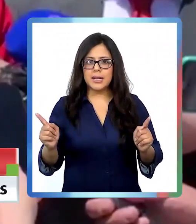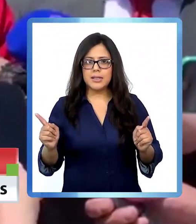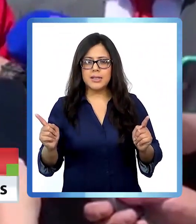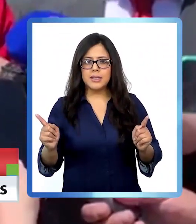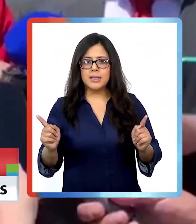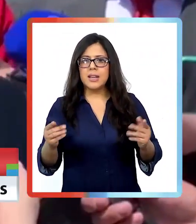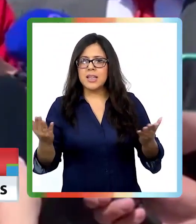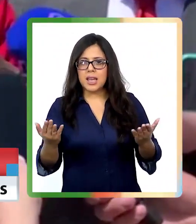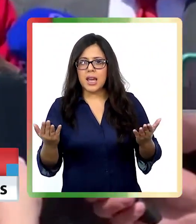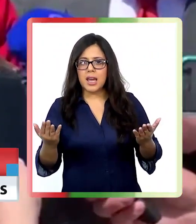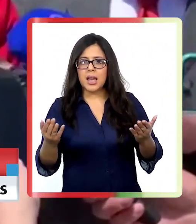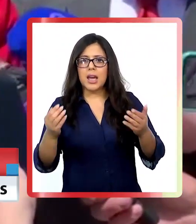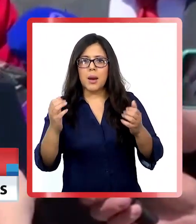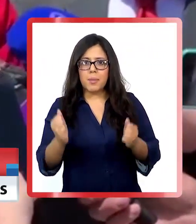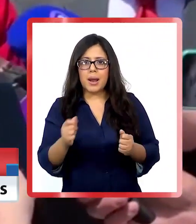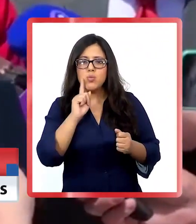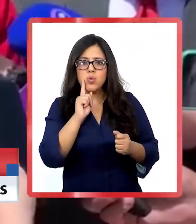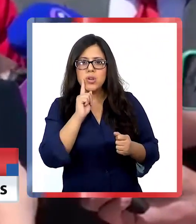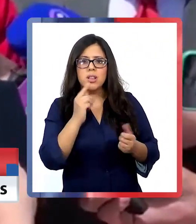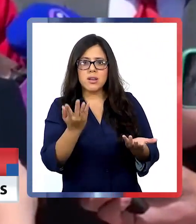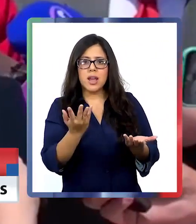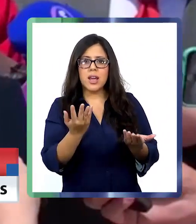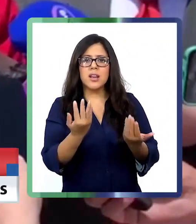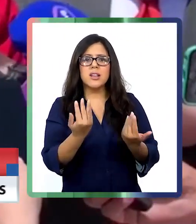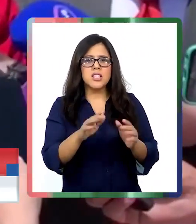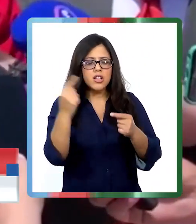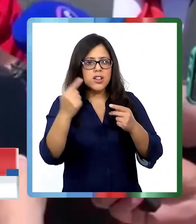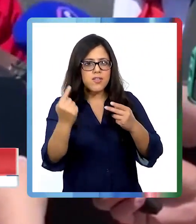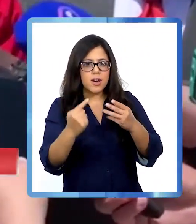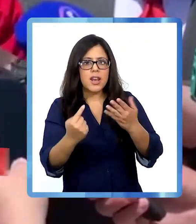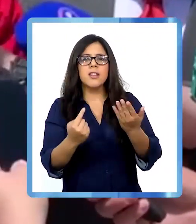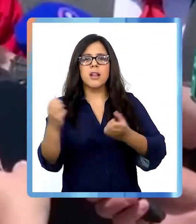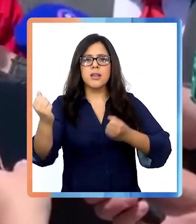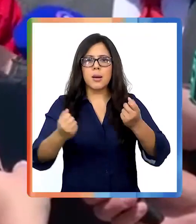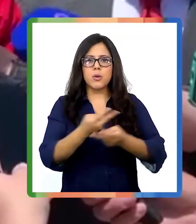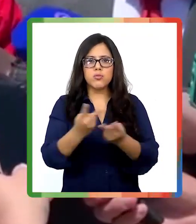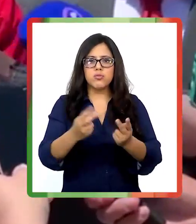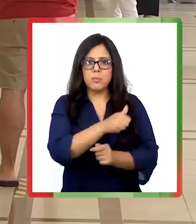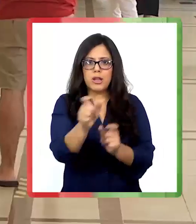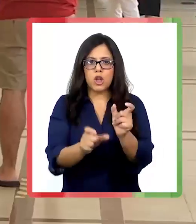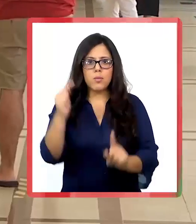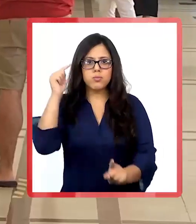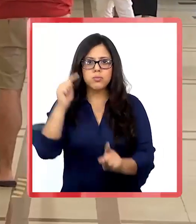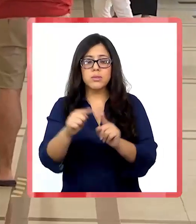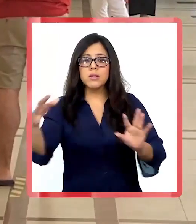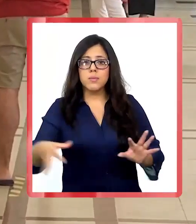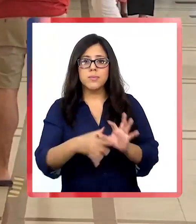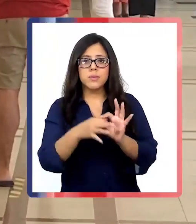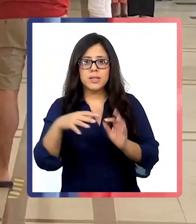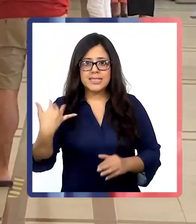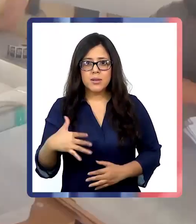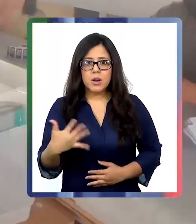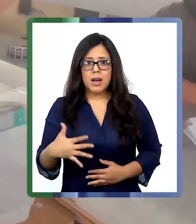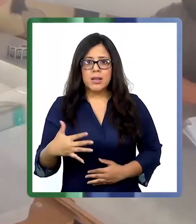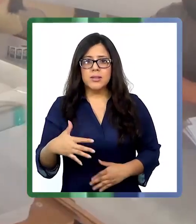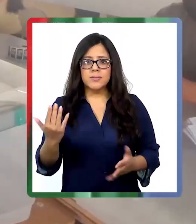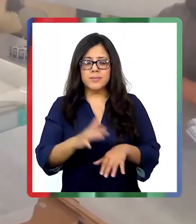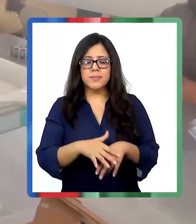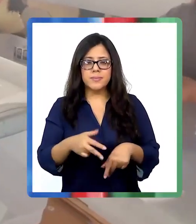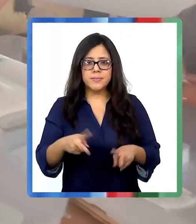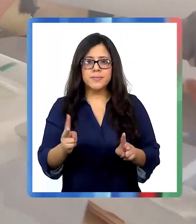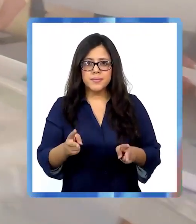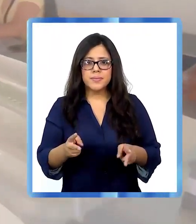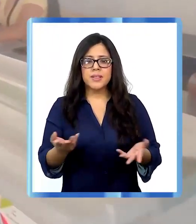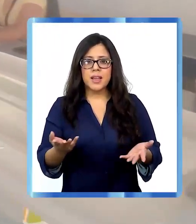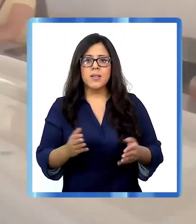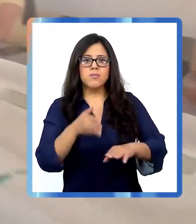en el fondo para poder contar con suficiente transporte para todas las personas. Conectividad que resulta fundamental